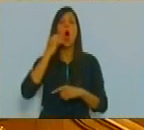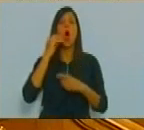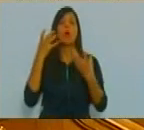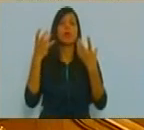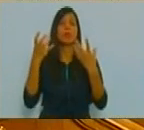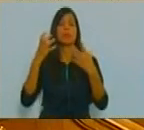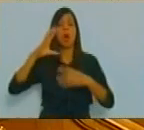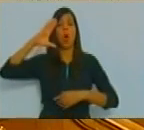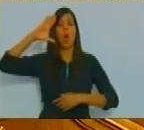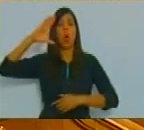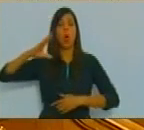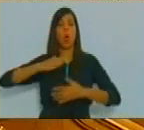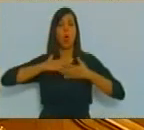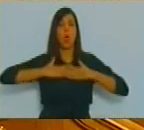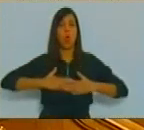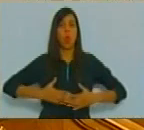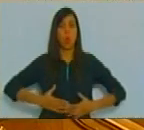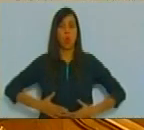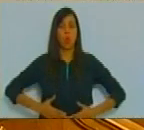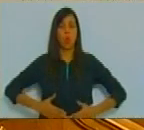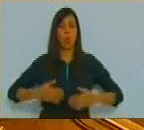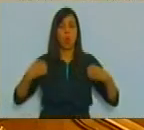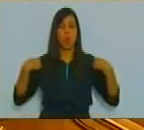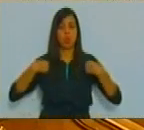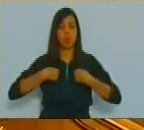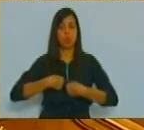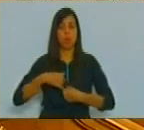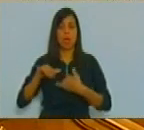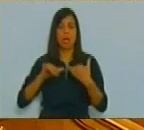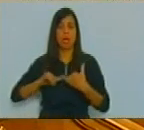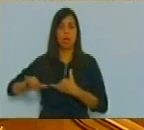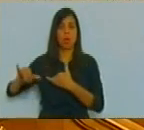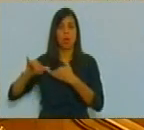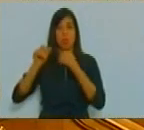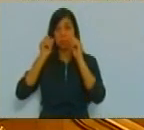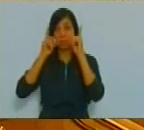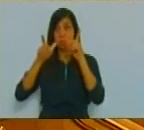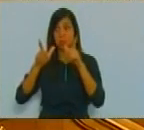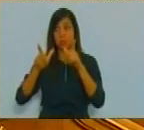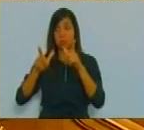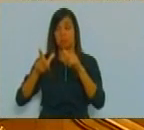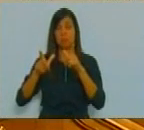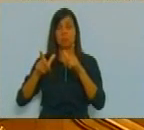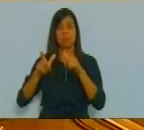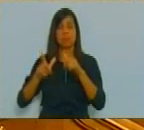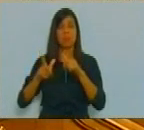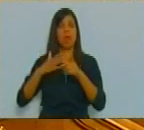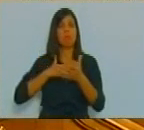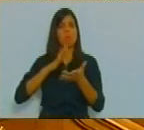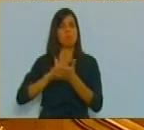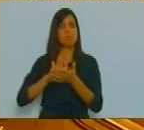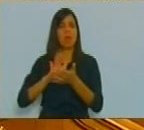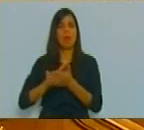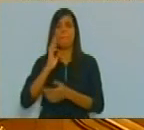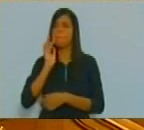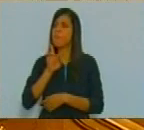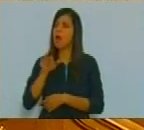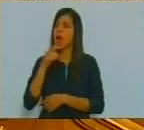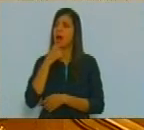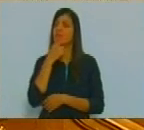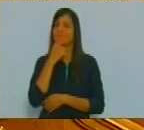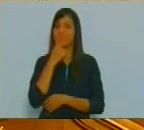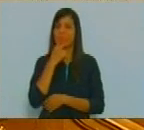uniforme por un lado me impresionó y por otro lado también me dio garantía de tranquilidad de saber que